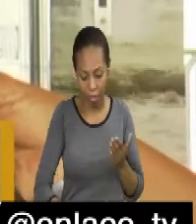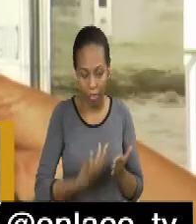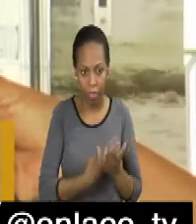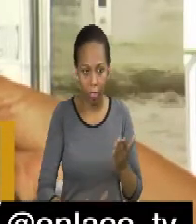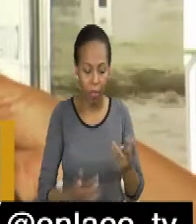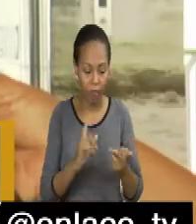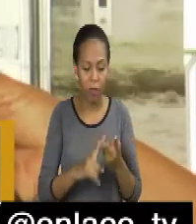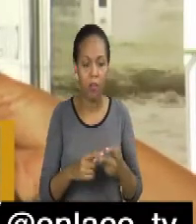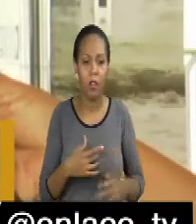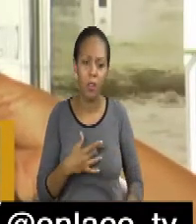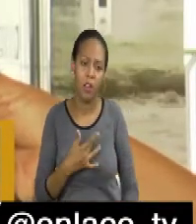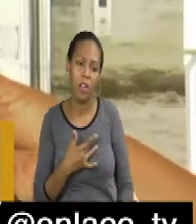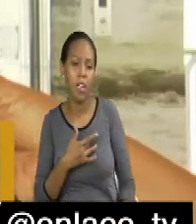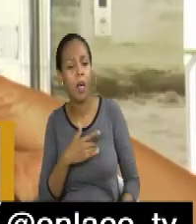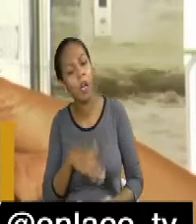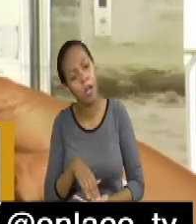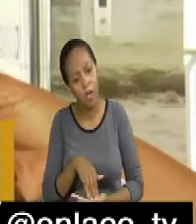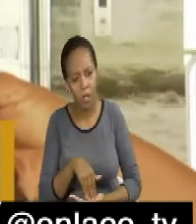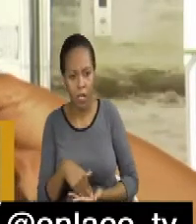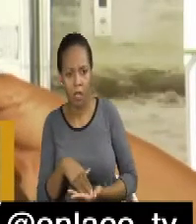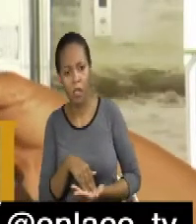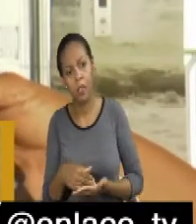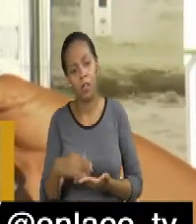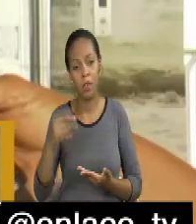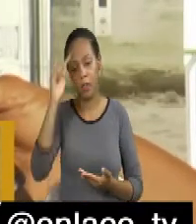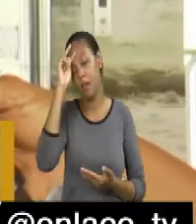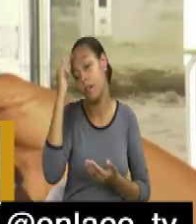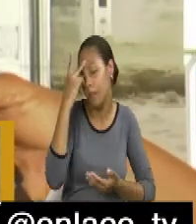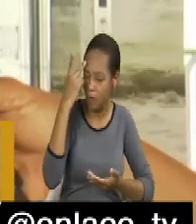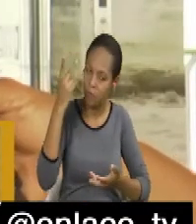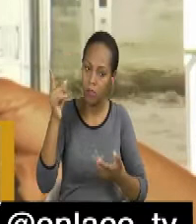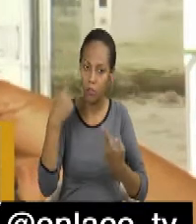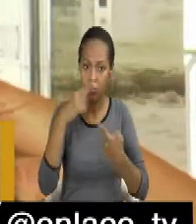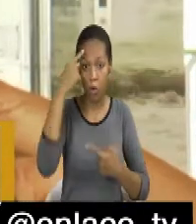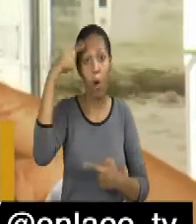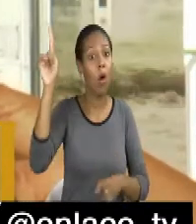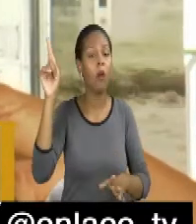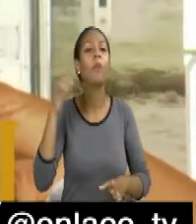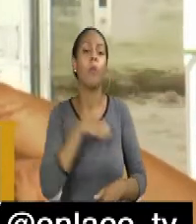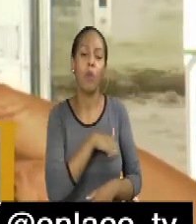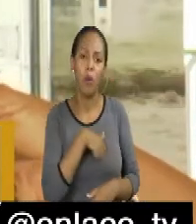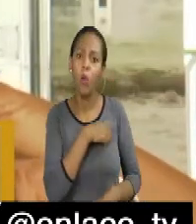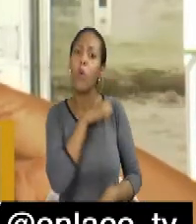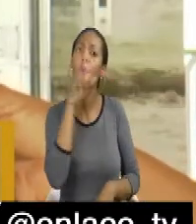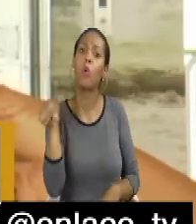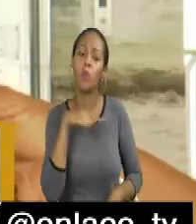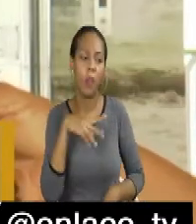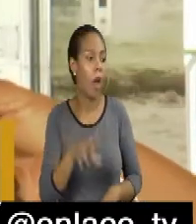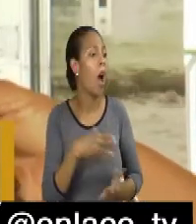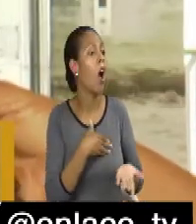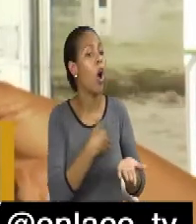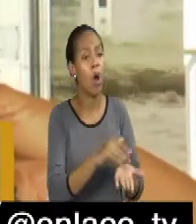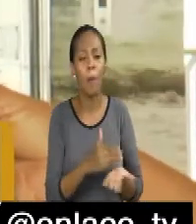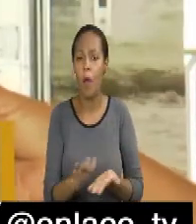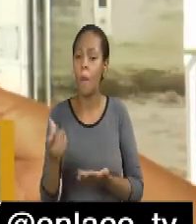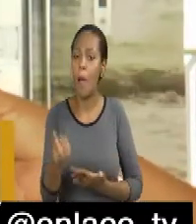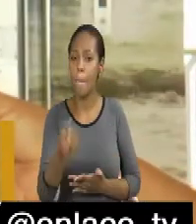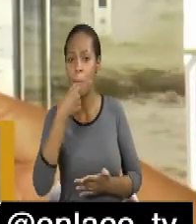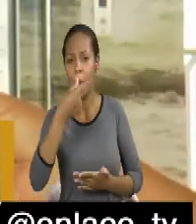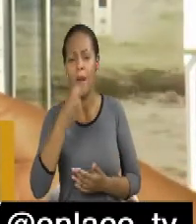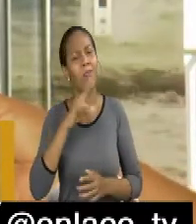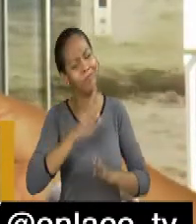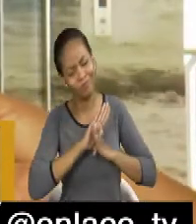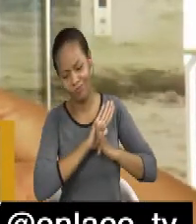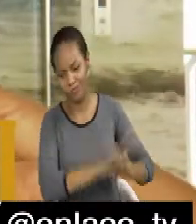desaliento, desvanecimiento. Por lo tanto, nosotros estamos enviando la alerta a Barranca Bermeja para que se abstenga de comprar e ingerir este suplemento